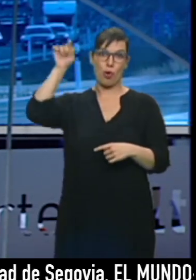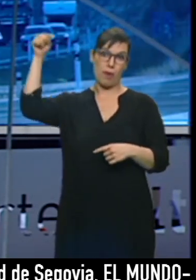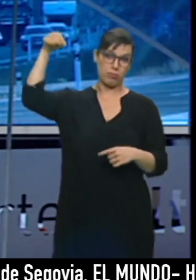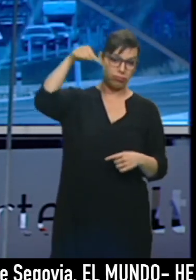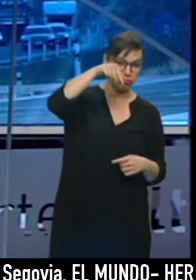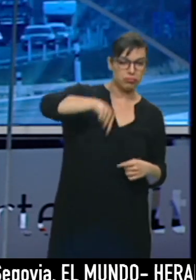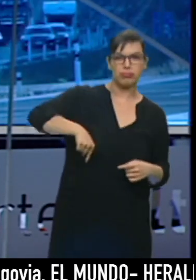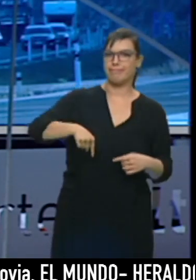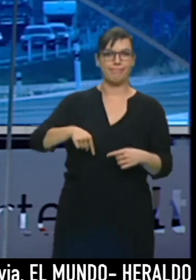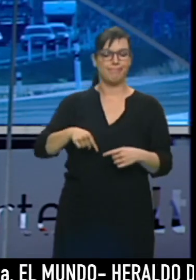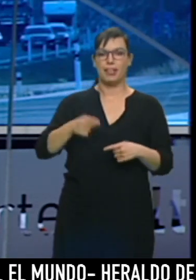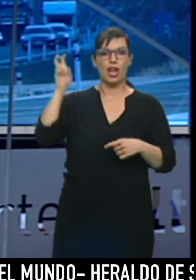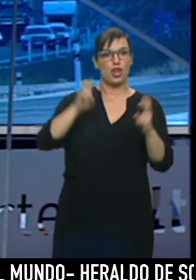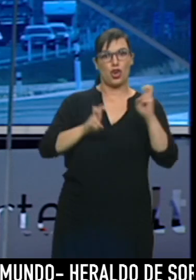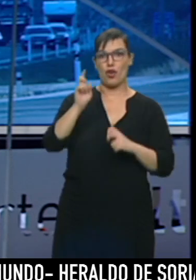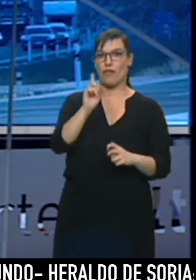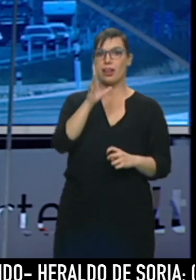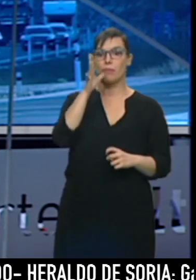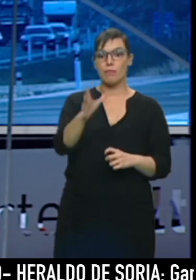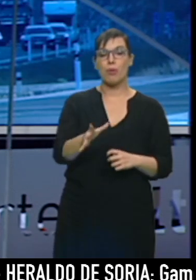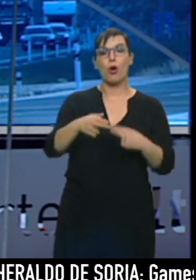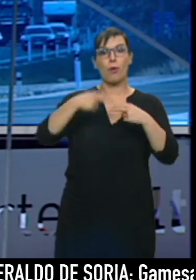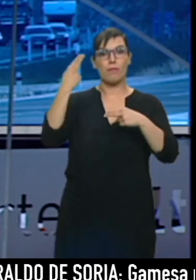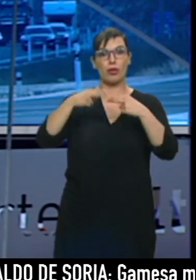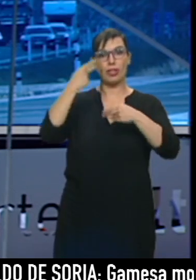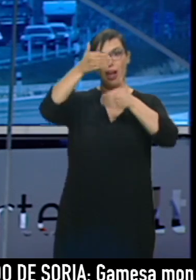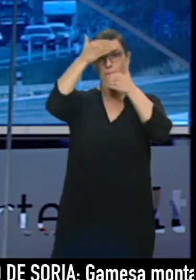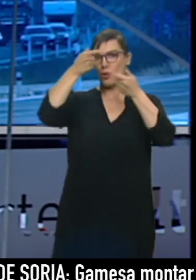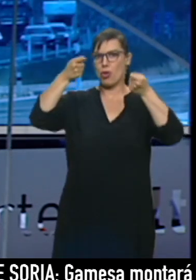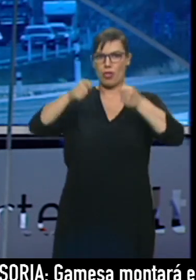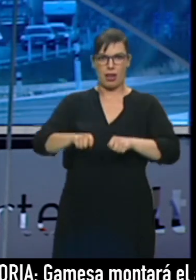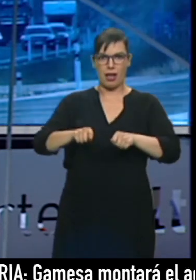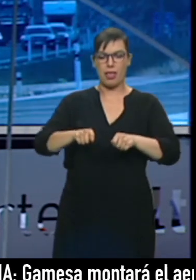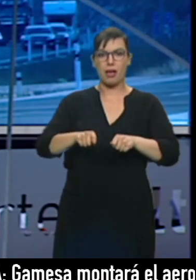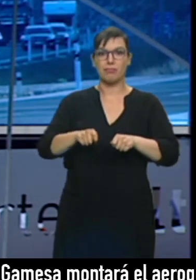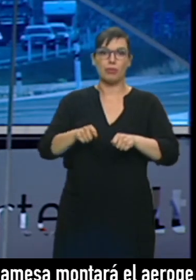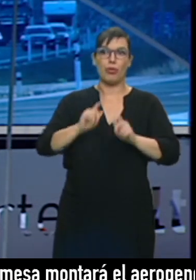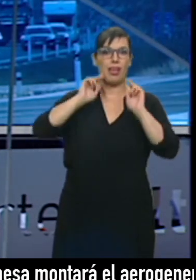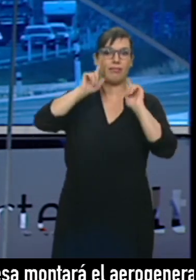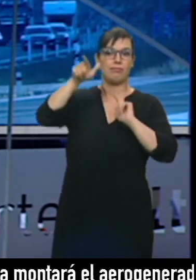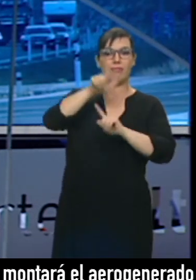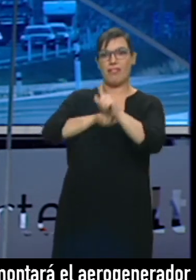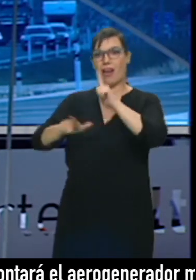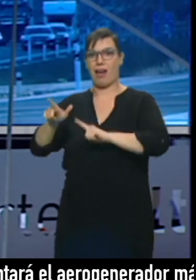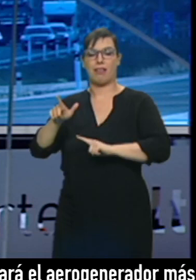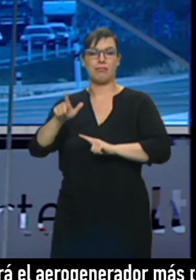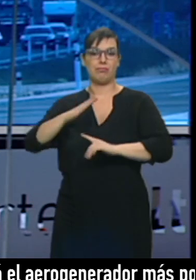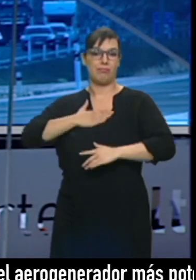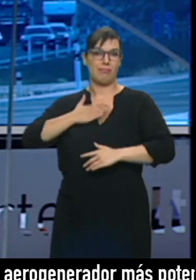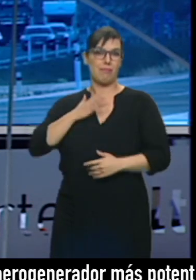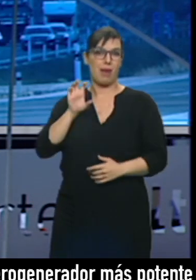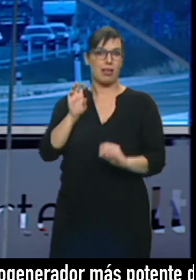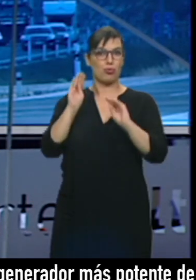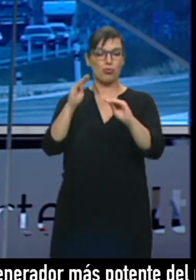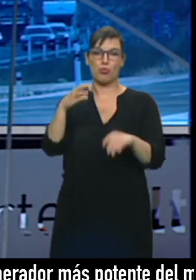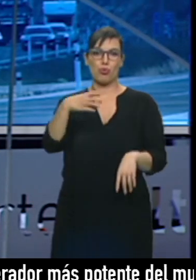operación Paso del Estrecho, tres millones y medio de marroquíes no van a viajar a sus lugares de origen y eso va a suponer un nuevo batacazo